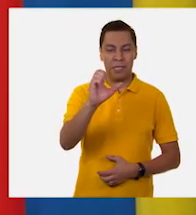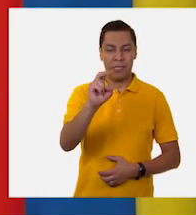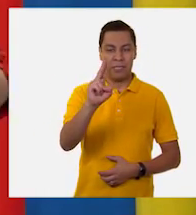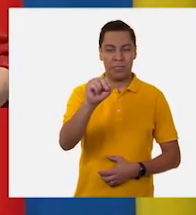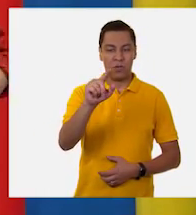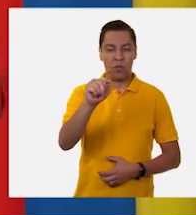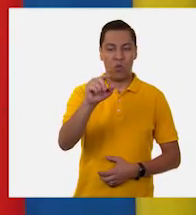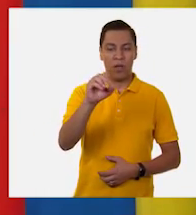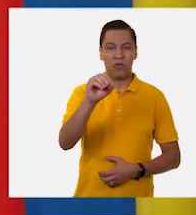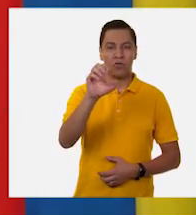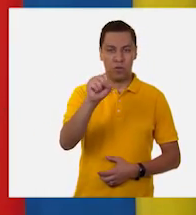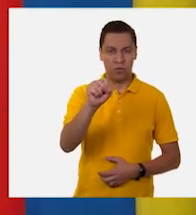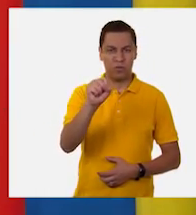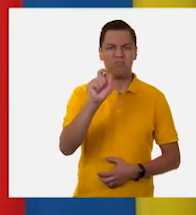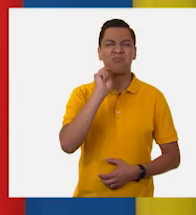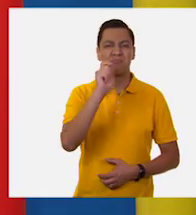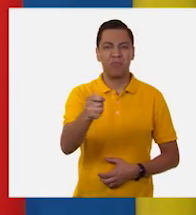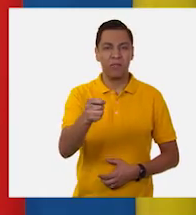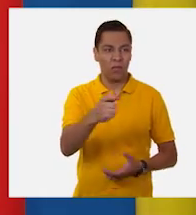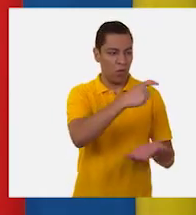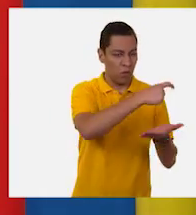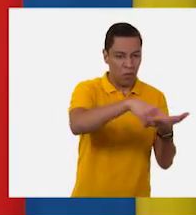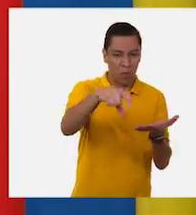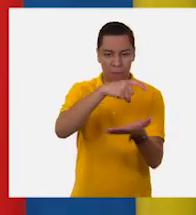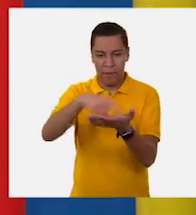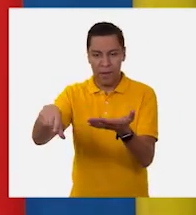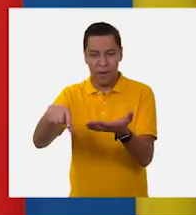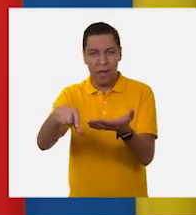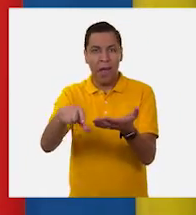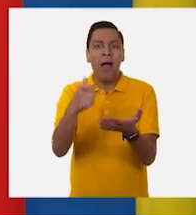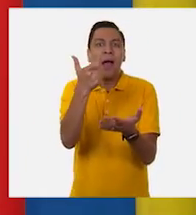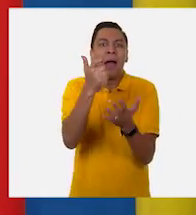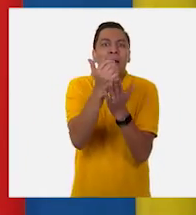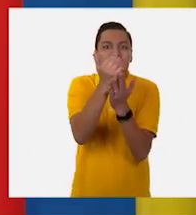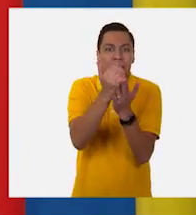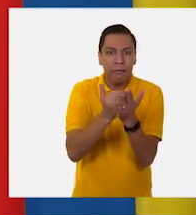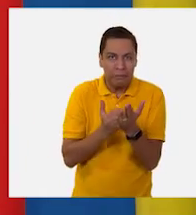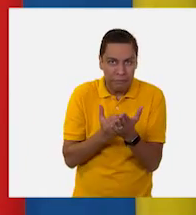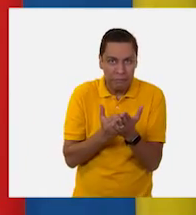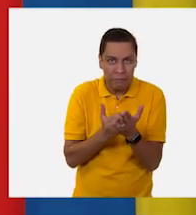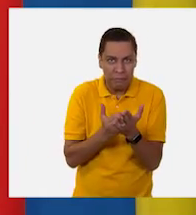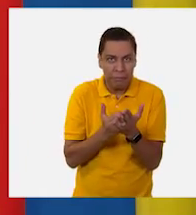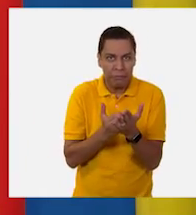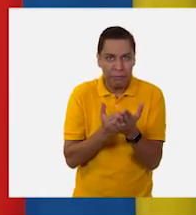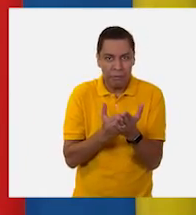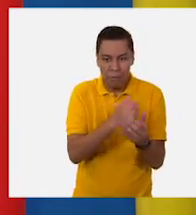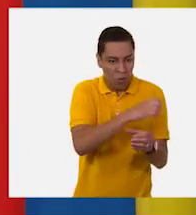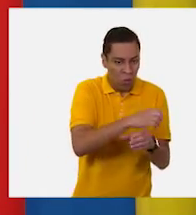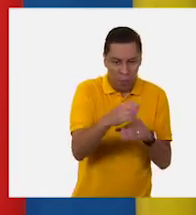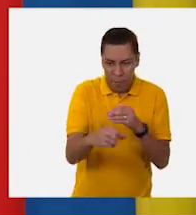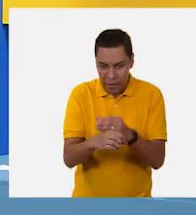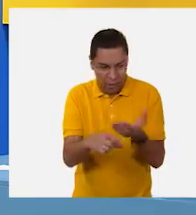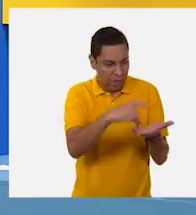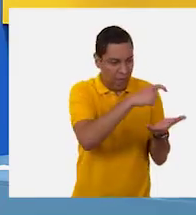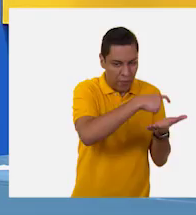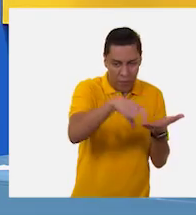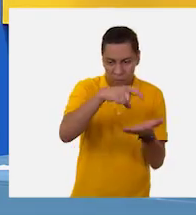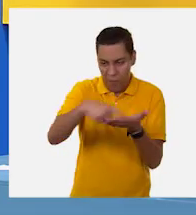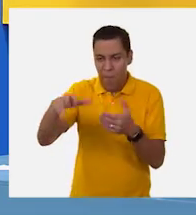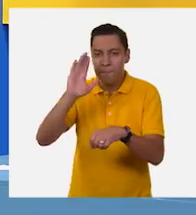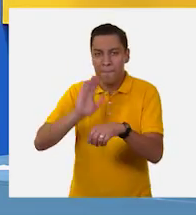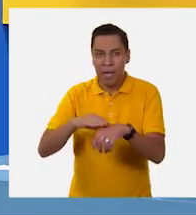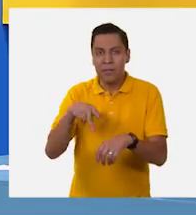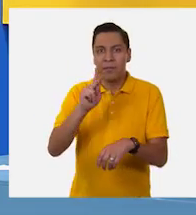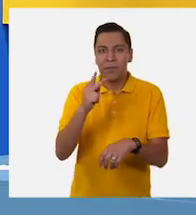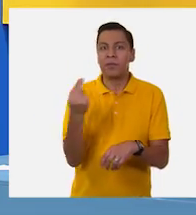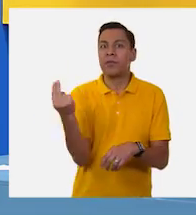los descuentos porque me permiten comprar artículos a un menor precio y pues así me alcanza para más cosas. Pues en esta